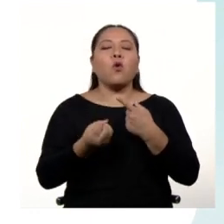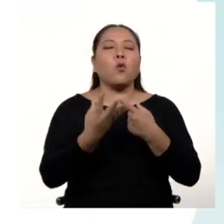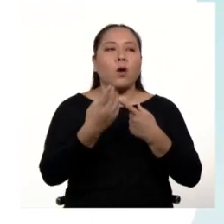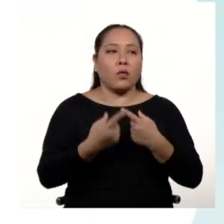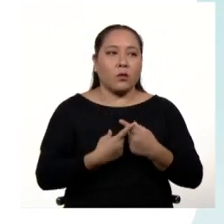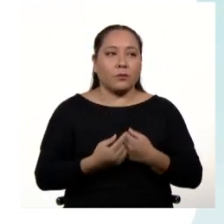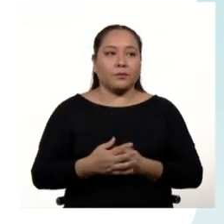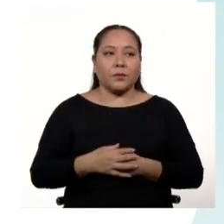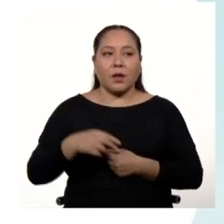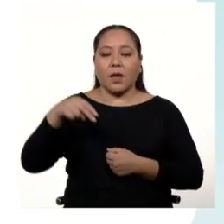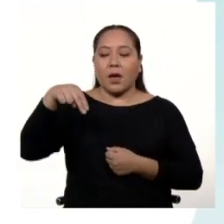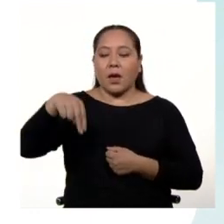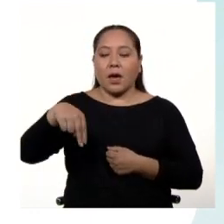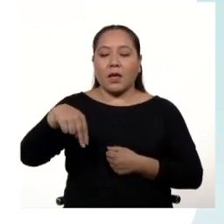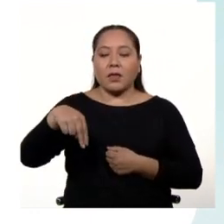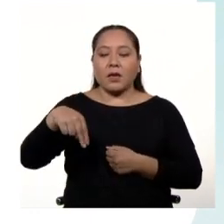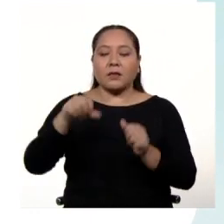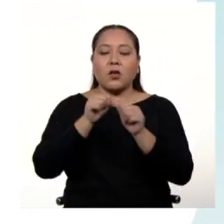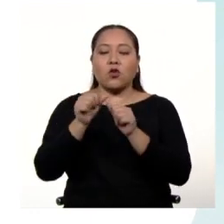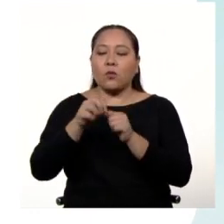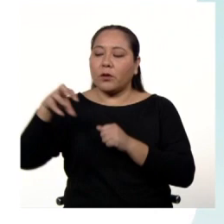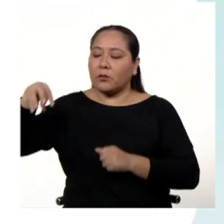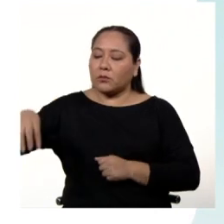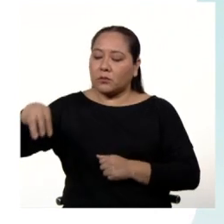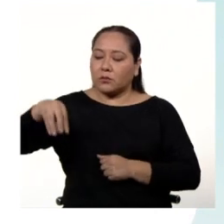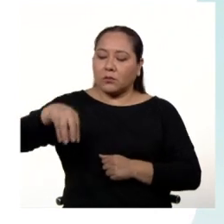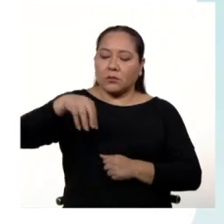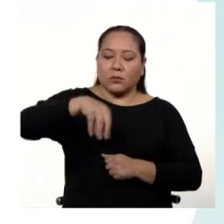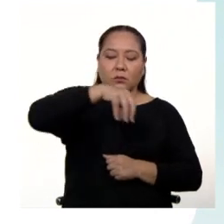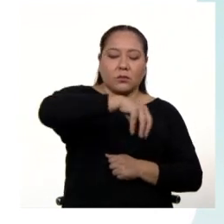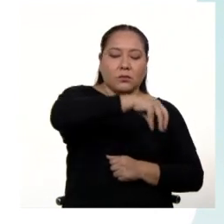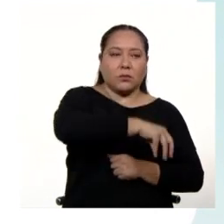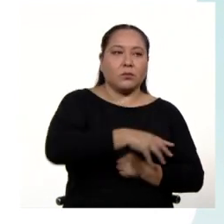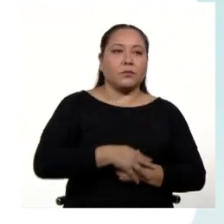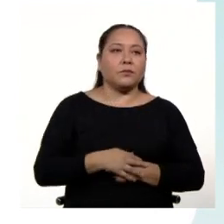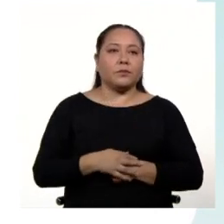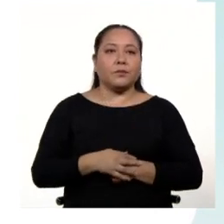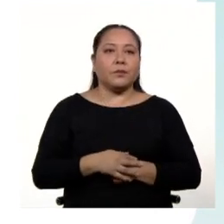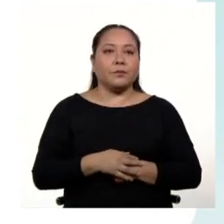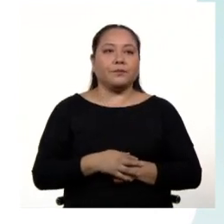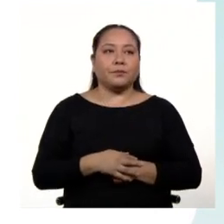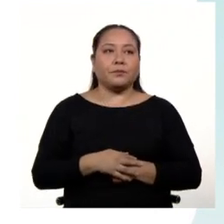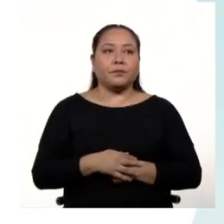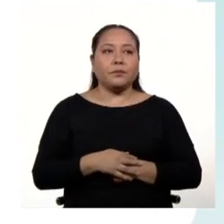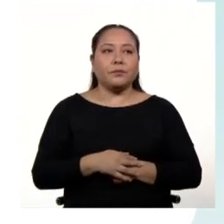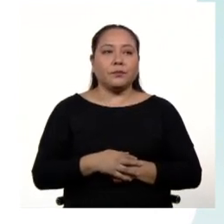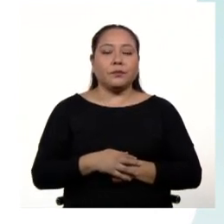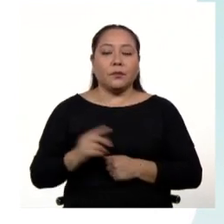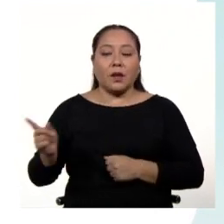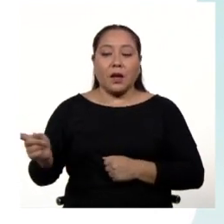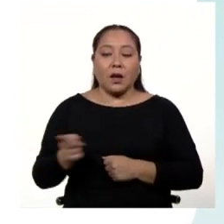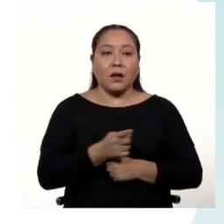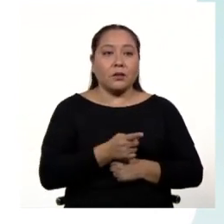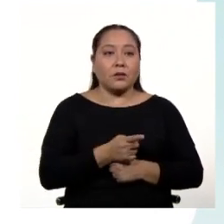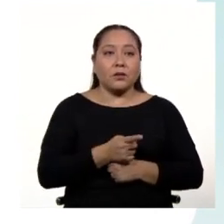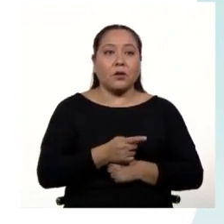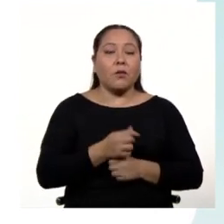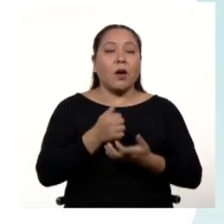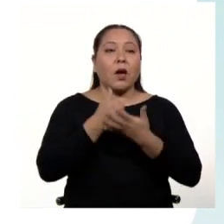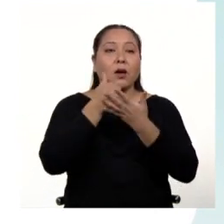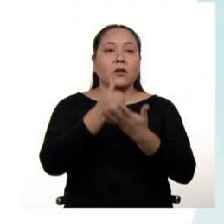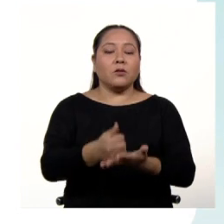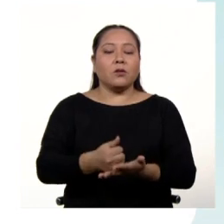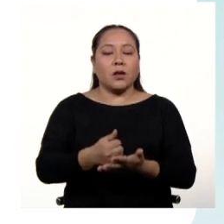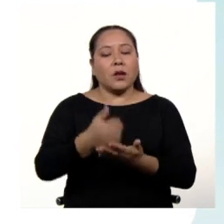y n es el número de término de la progresión geométrica. Esto nos permitirá encontrar